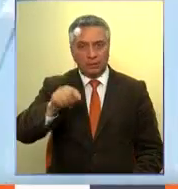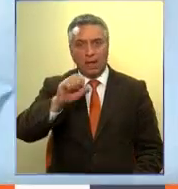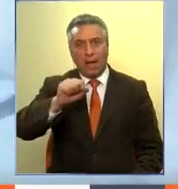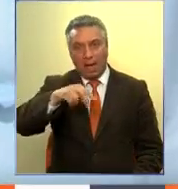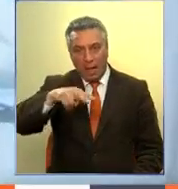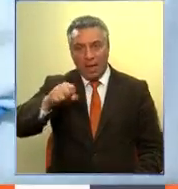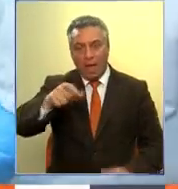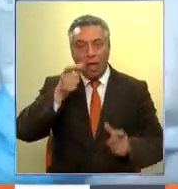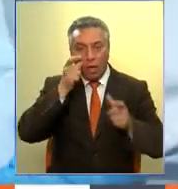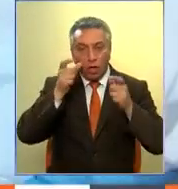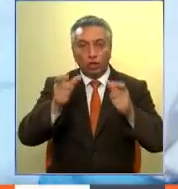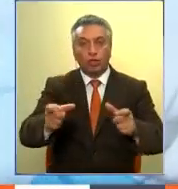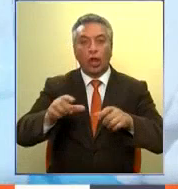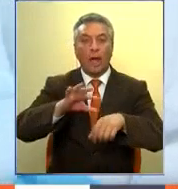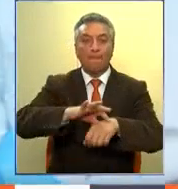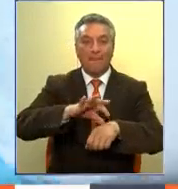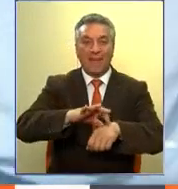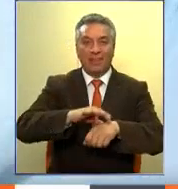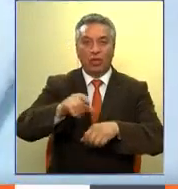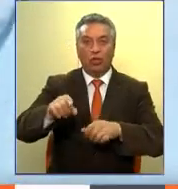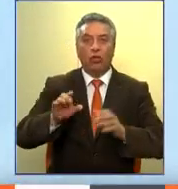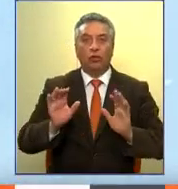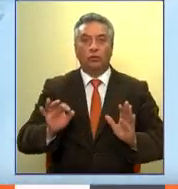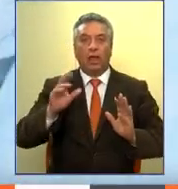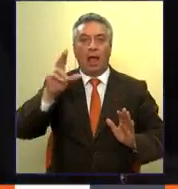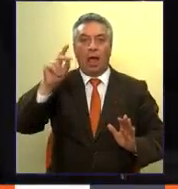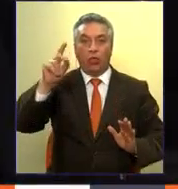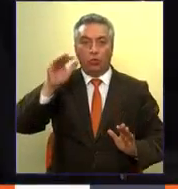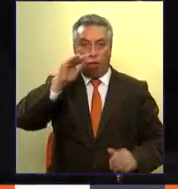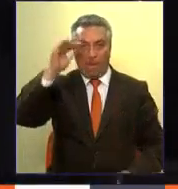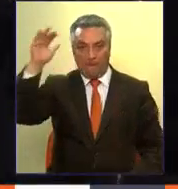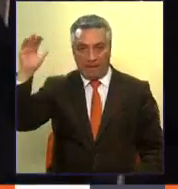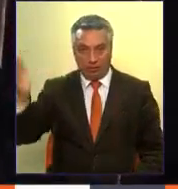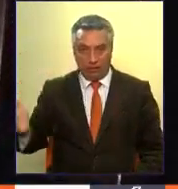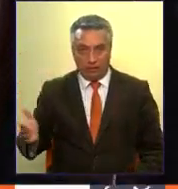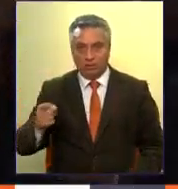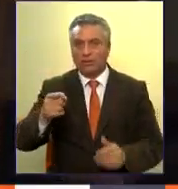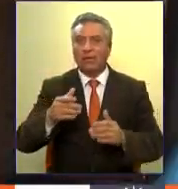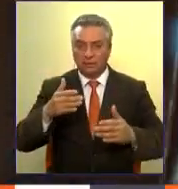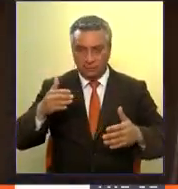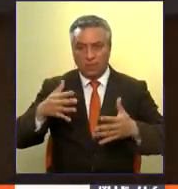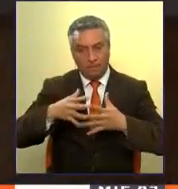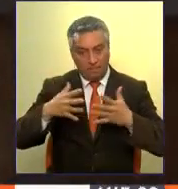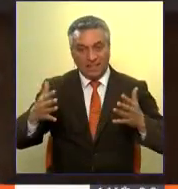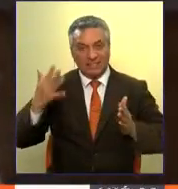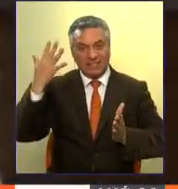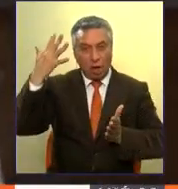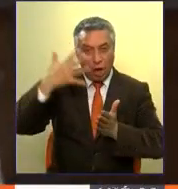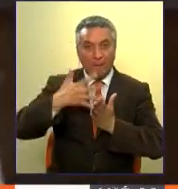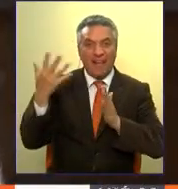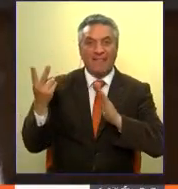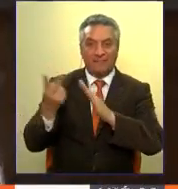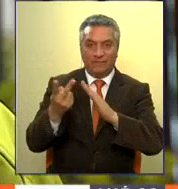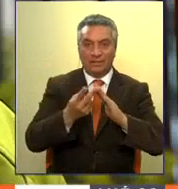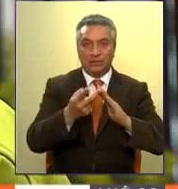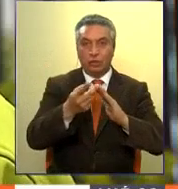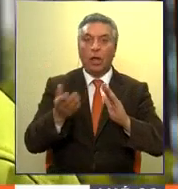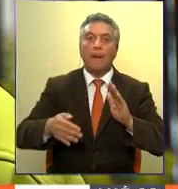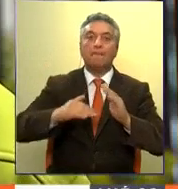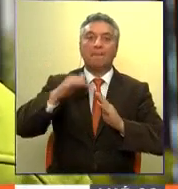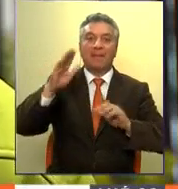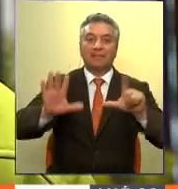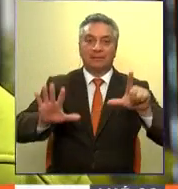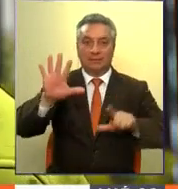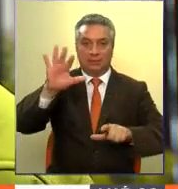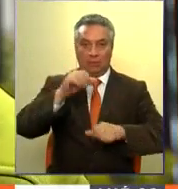controles médicos a domicilio para los adultos mayores, que beneficiará a más de 5.000 vecinos sobre los 75 años.